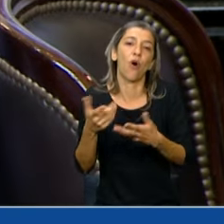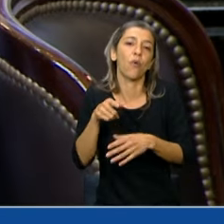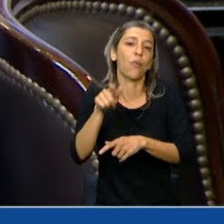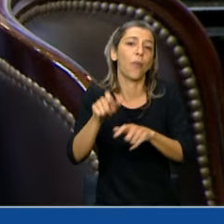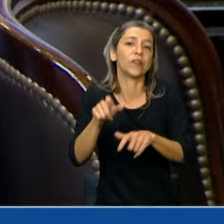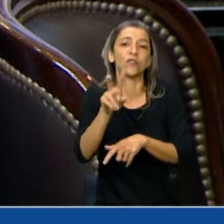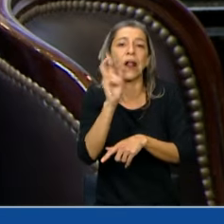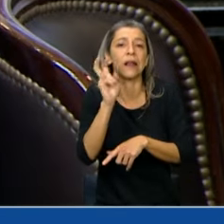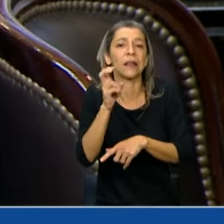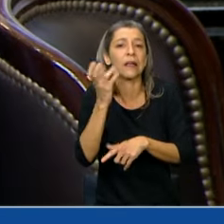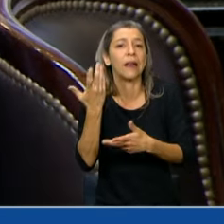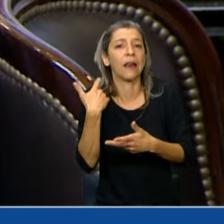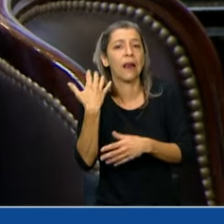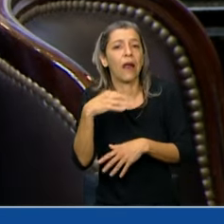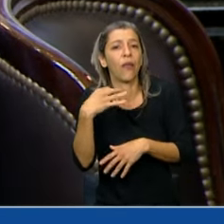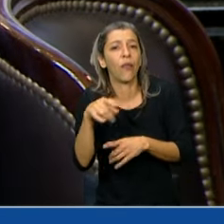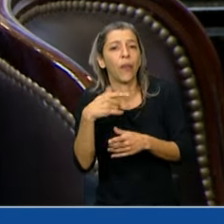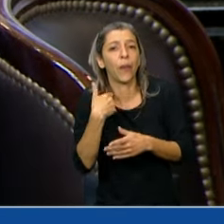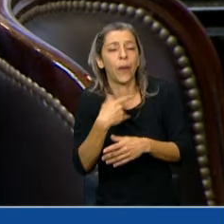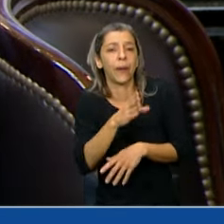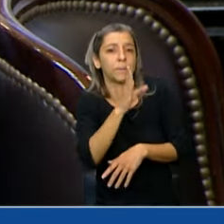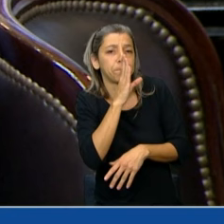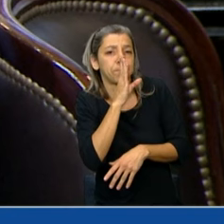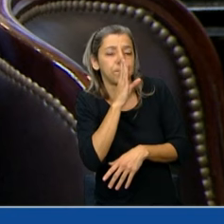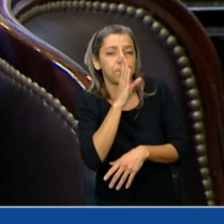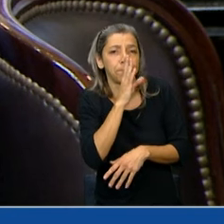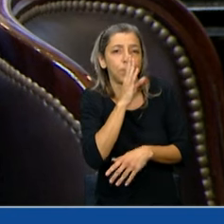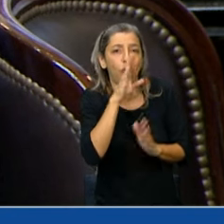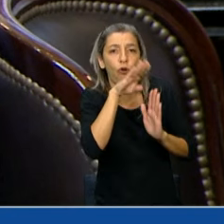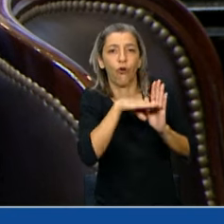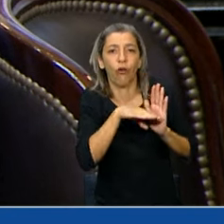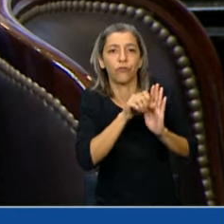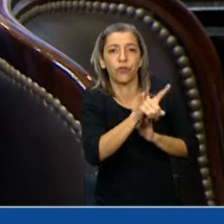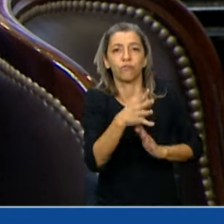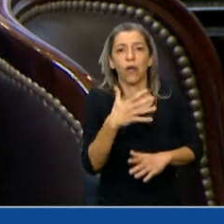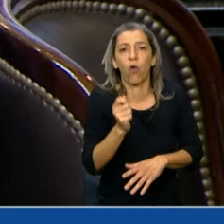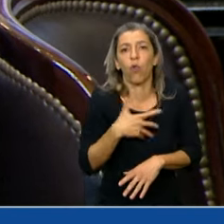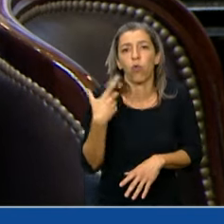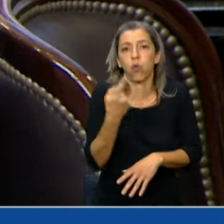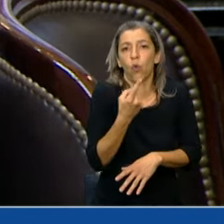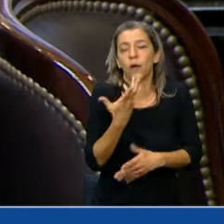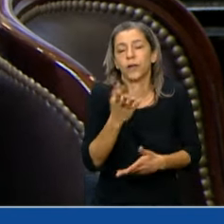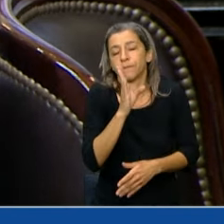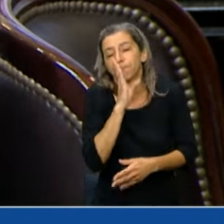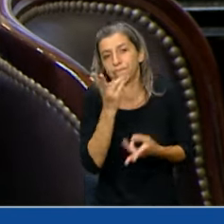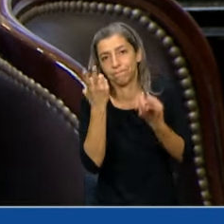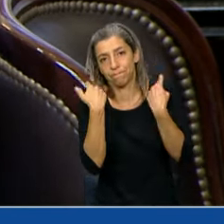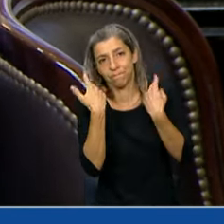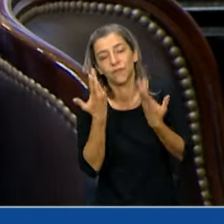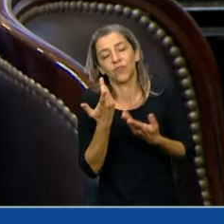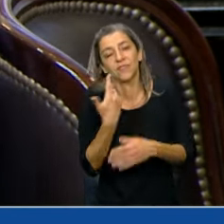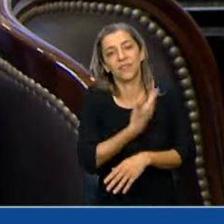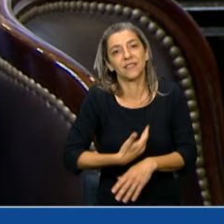dice Entonces tenemos que tener las cosas bien claras para que no le hagan daño al más